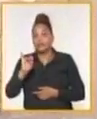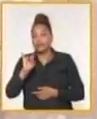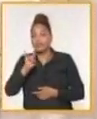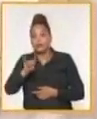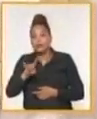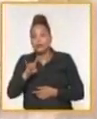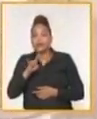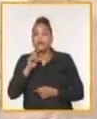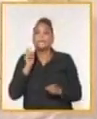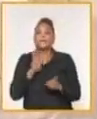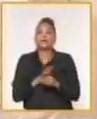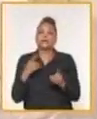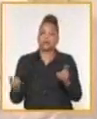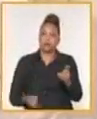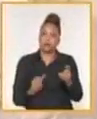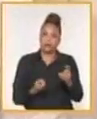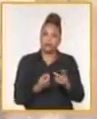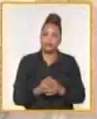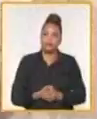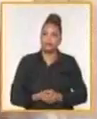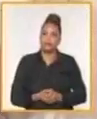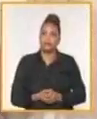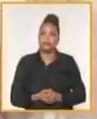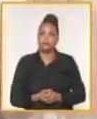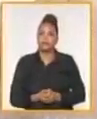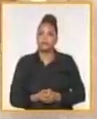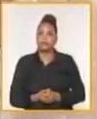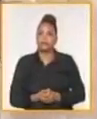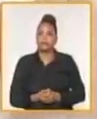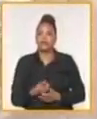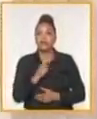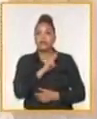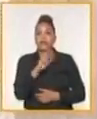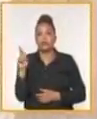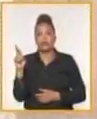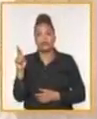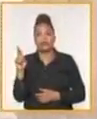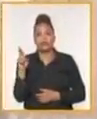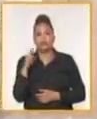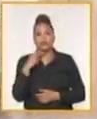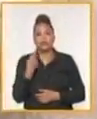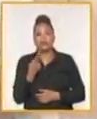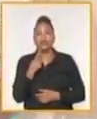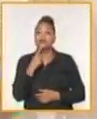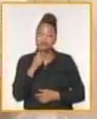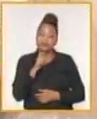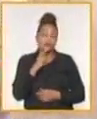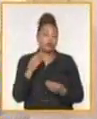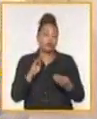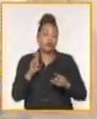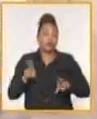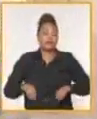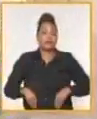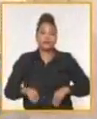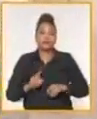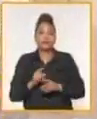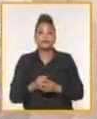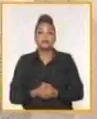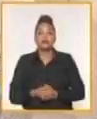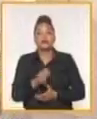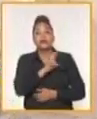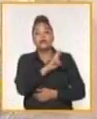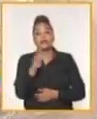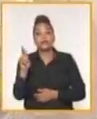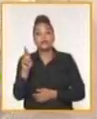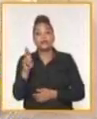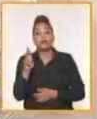mí, porque nosotros también pensamos como occidentales. Una revolución islámica, eso es inconcebible, tiene parlamento, tiene esto, tiene que lo bien. Una revolución islámica, que además